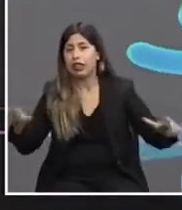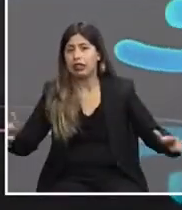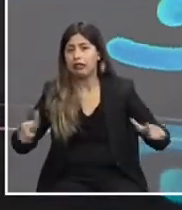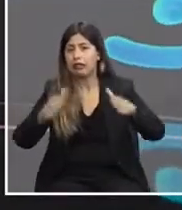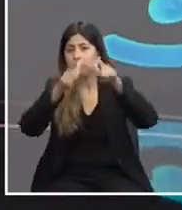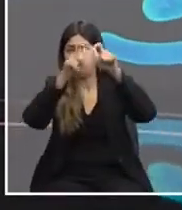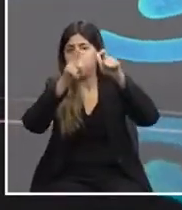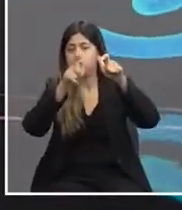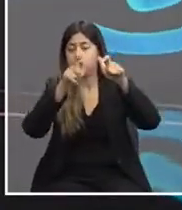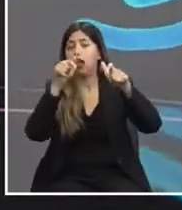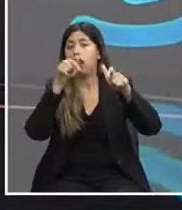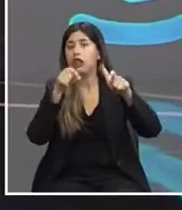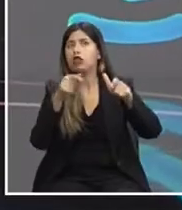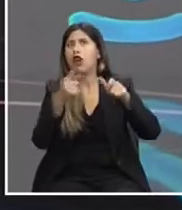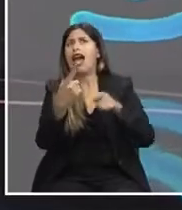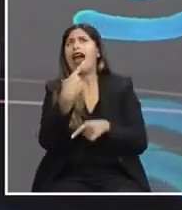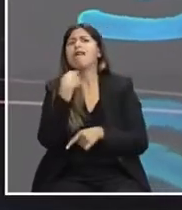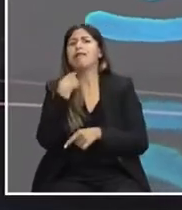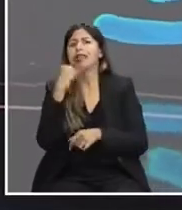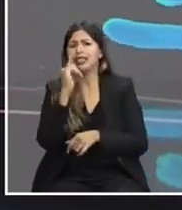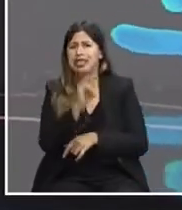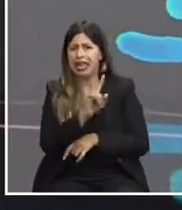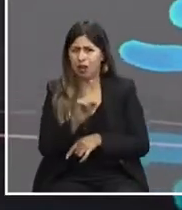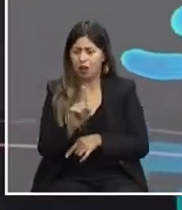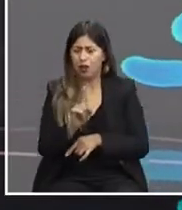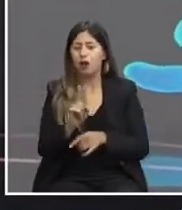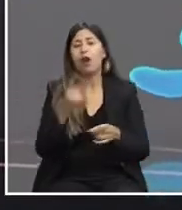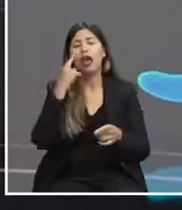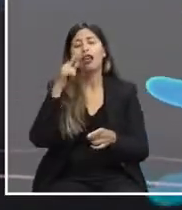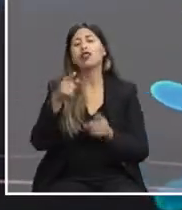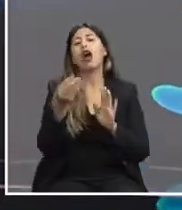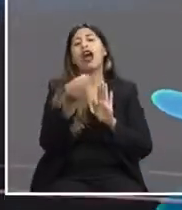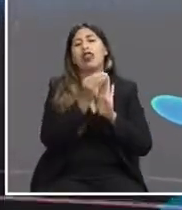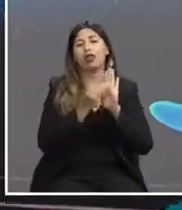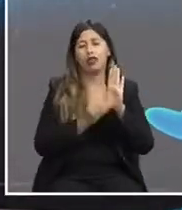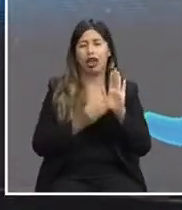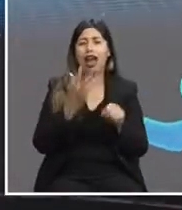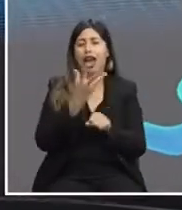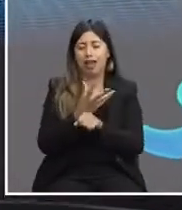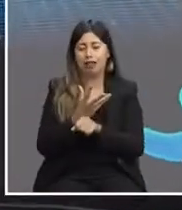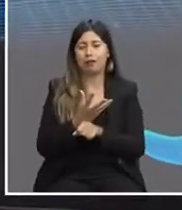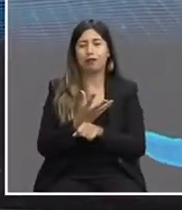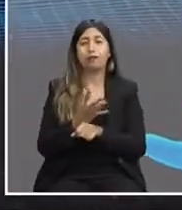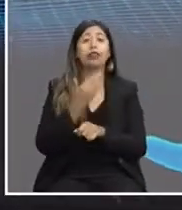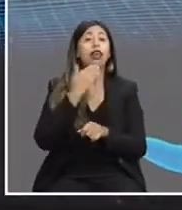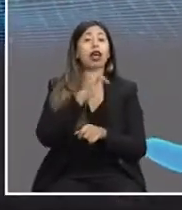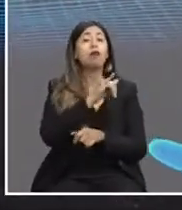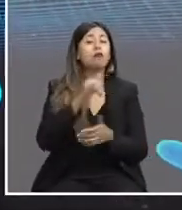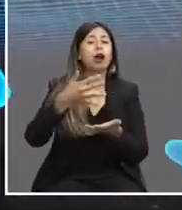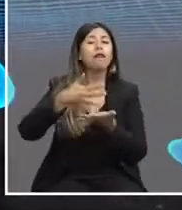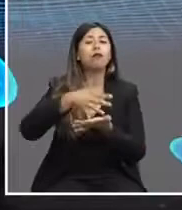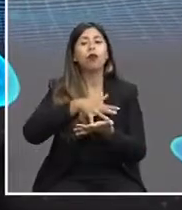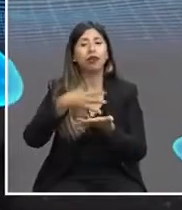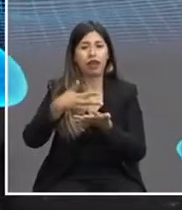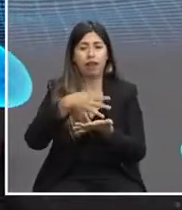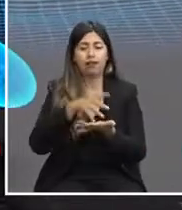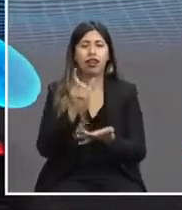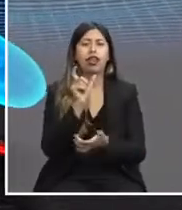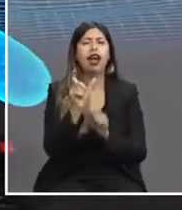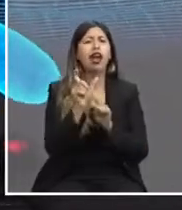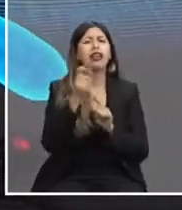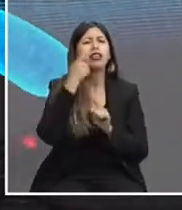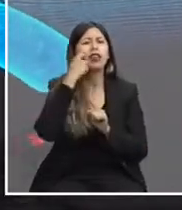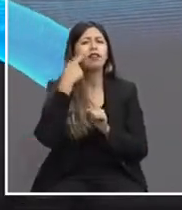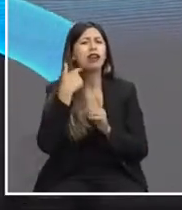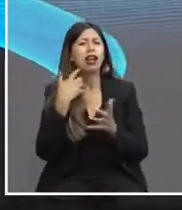afectar. Y eso también es ponderable. Luego tenemos lo que es la vulnerabilidad. La vulnerabilidad